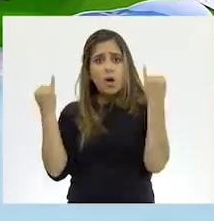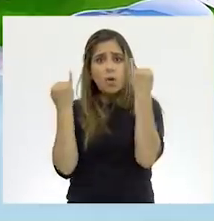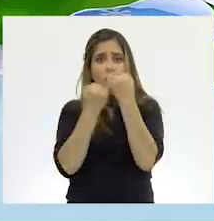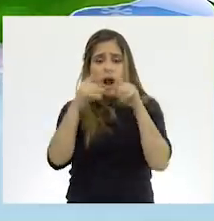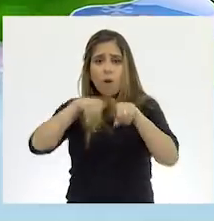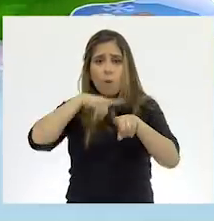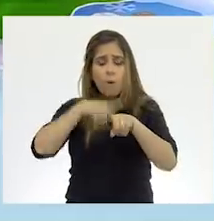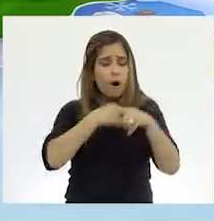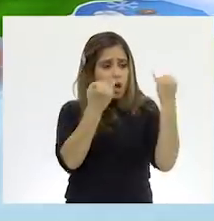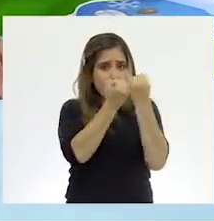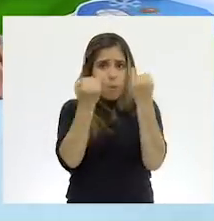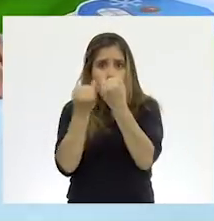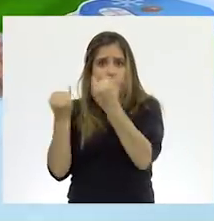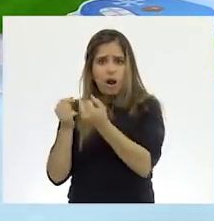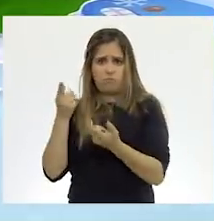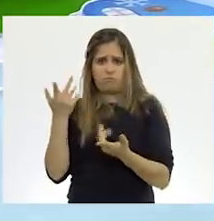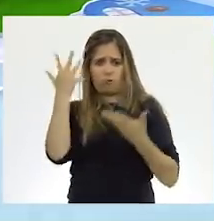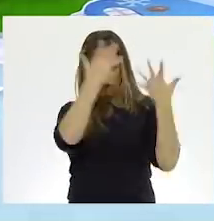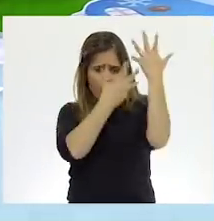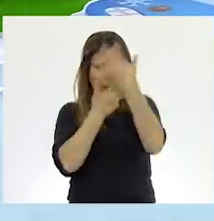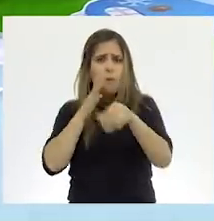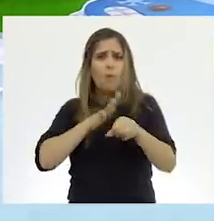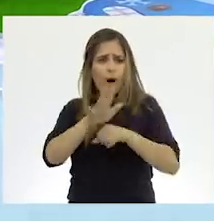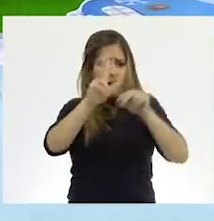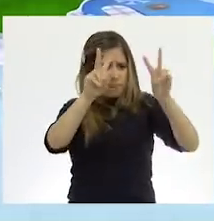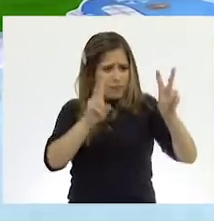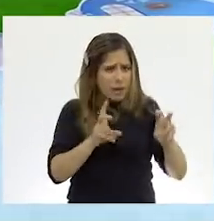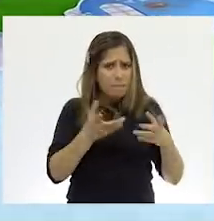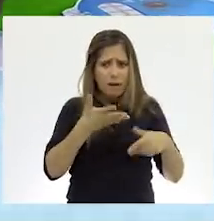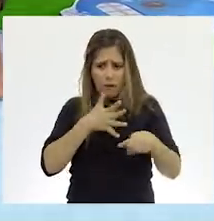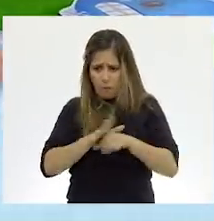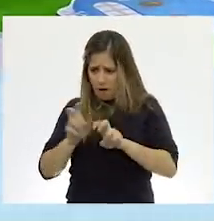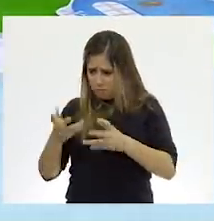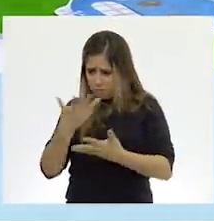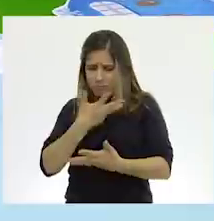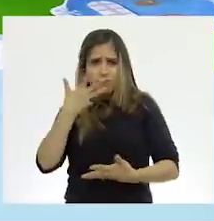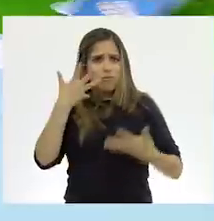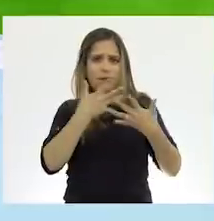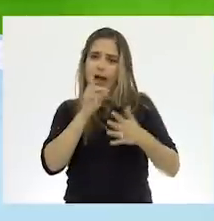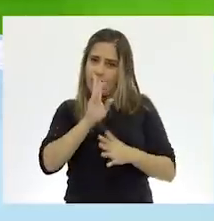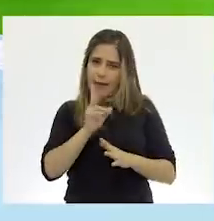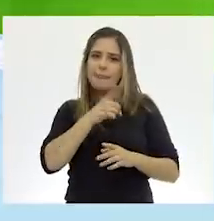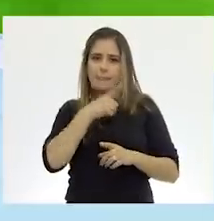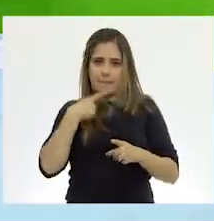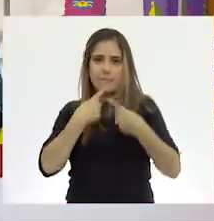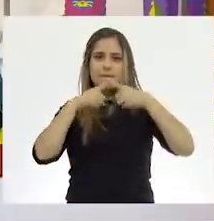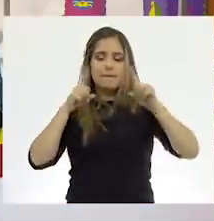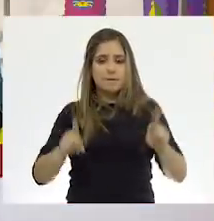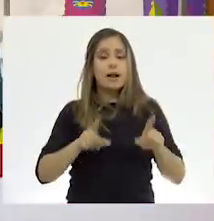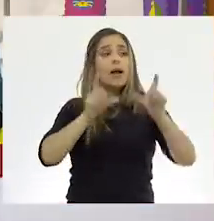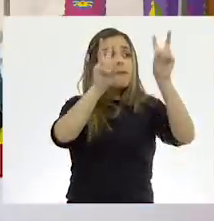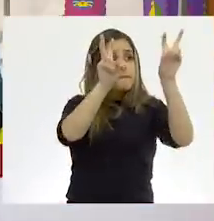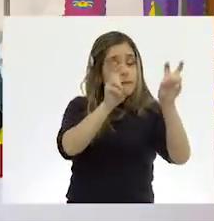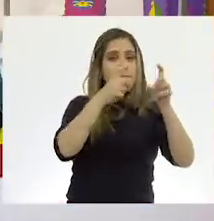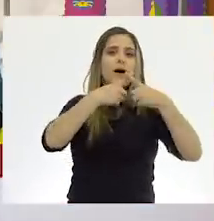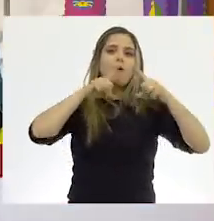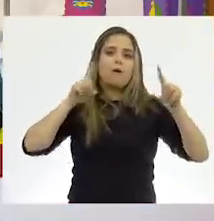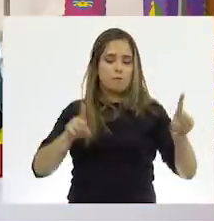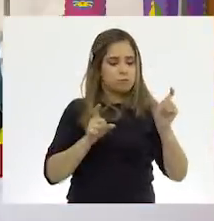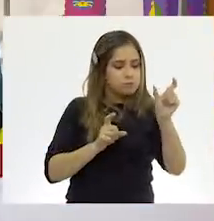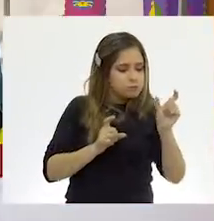poner esta información. Listo. Y me gusta este dibujito